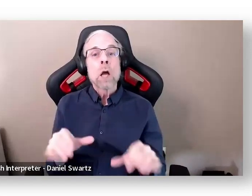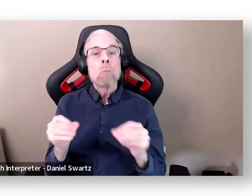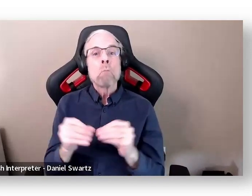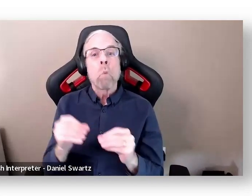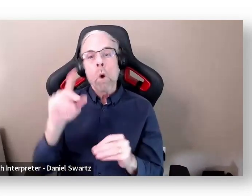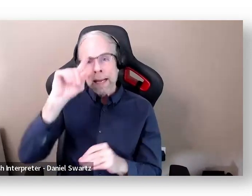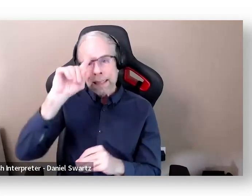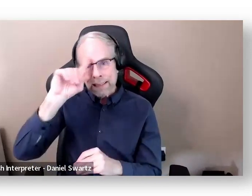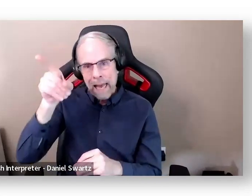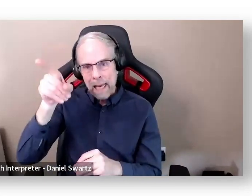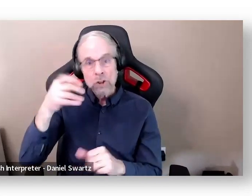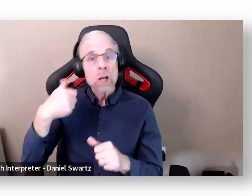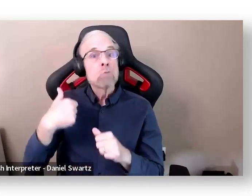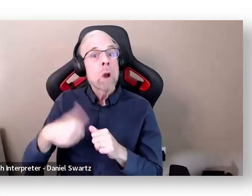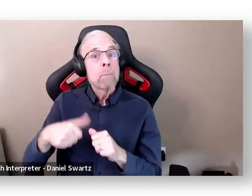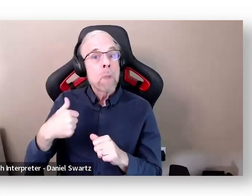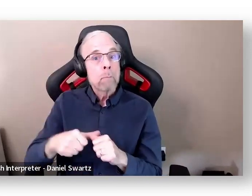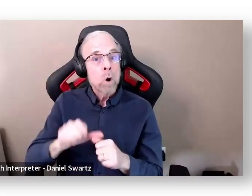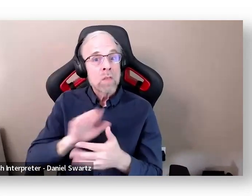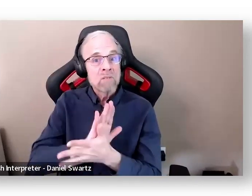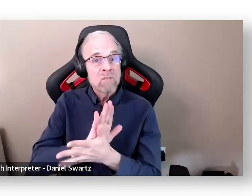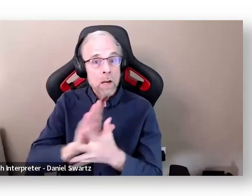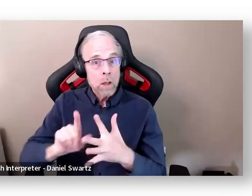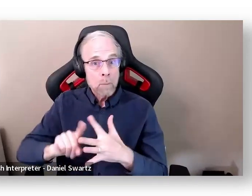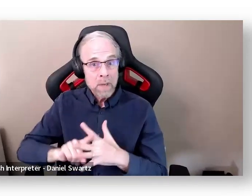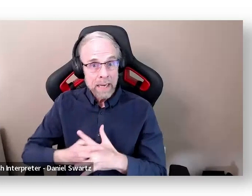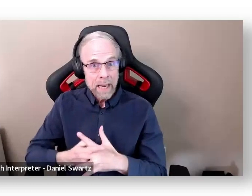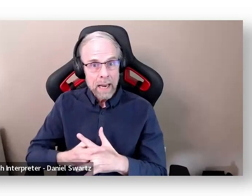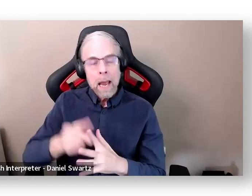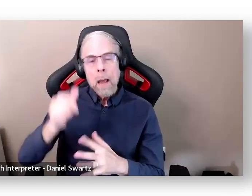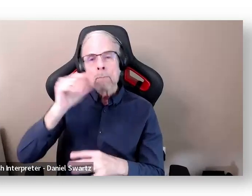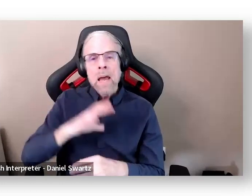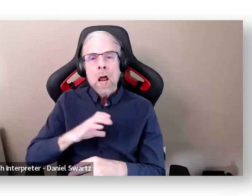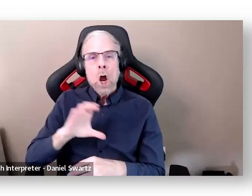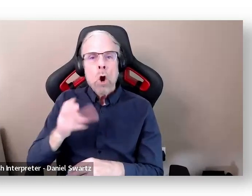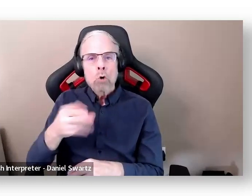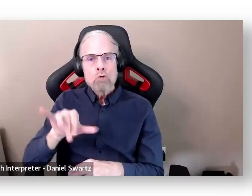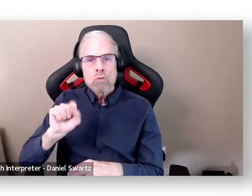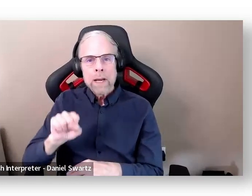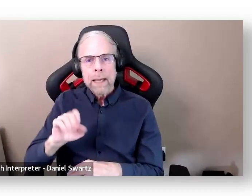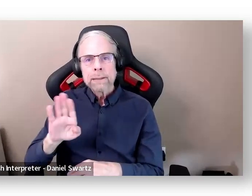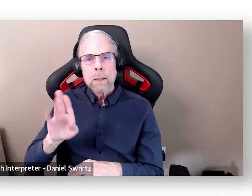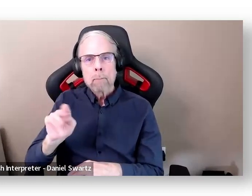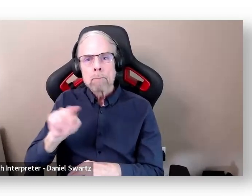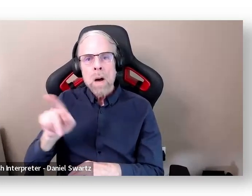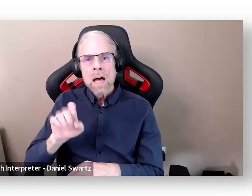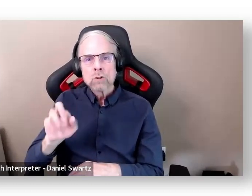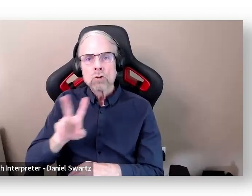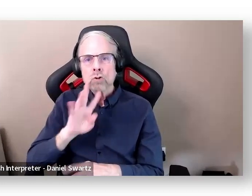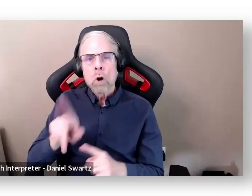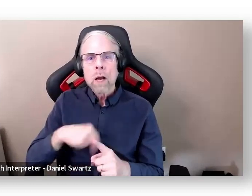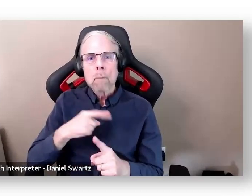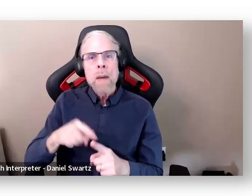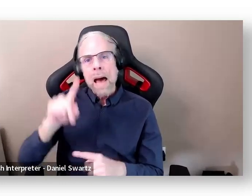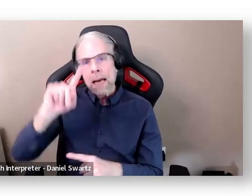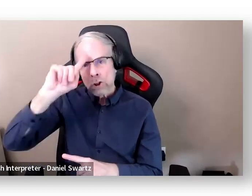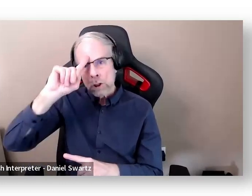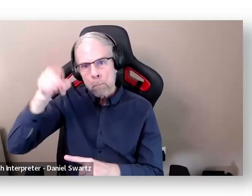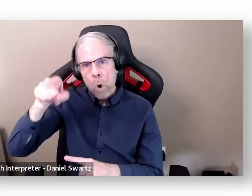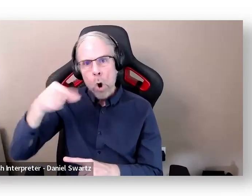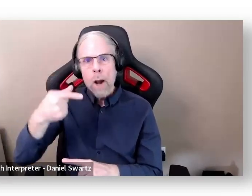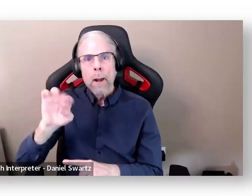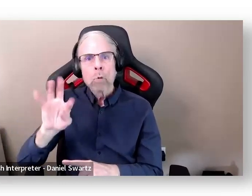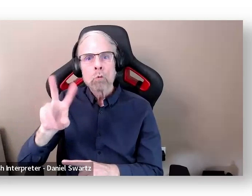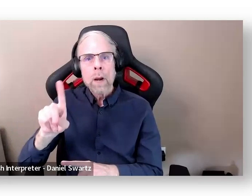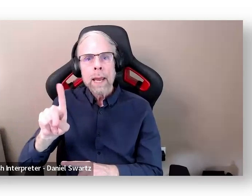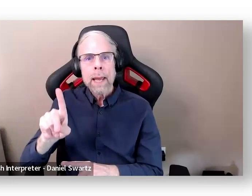Entonces, nosotros también estamos haciendo el sistema más inteligente. Si se acuerdan el video del comienzo, el señor Chris